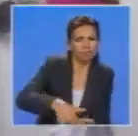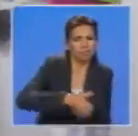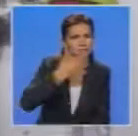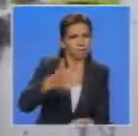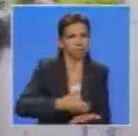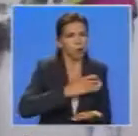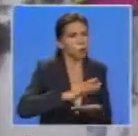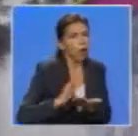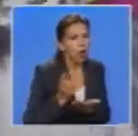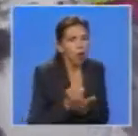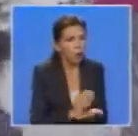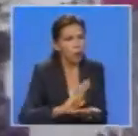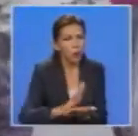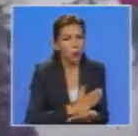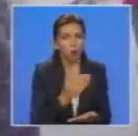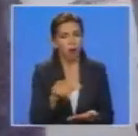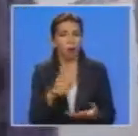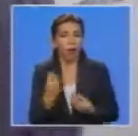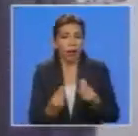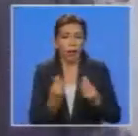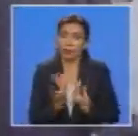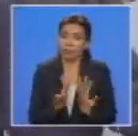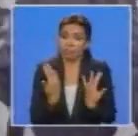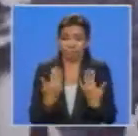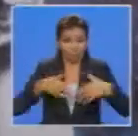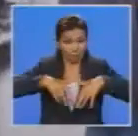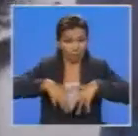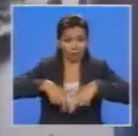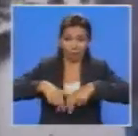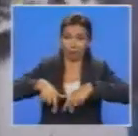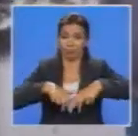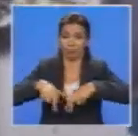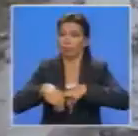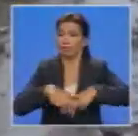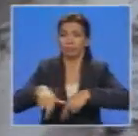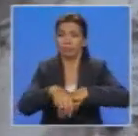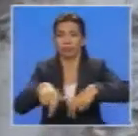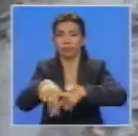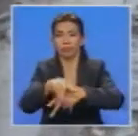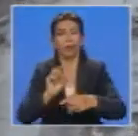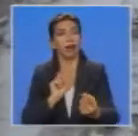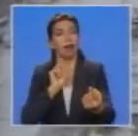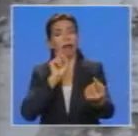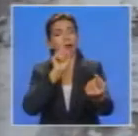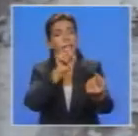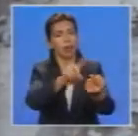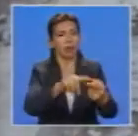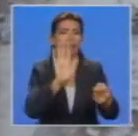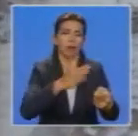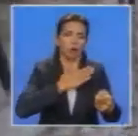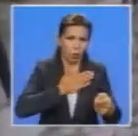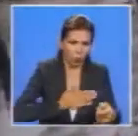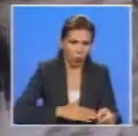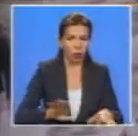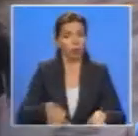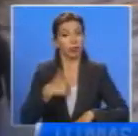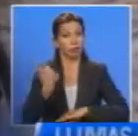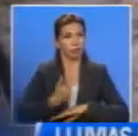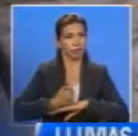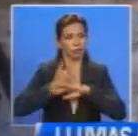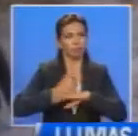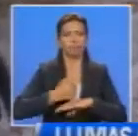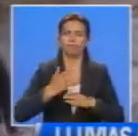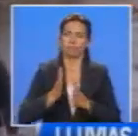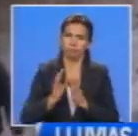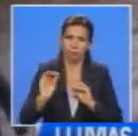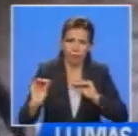peatones cruzaron el tramo afectado para poder llegar a sus sitios de destino. La policía espera que se tome precauciones para evitar